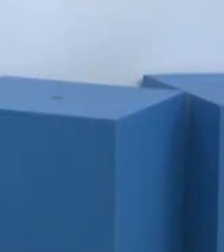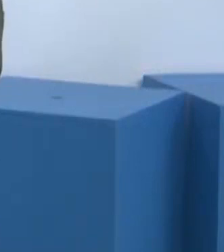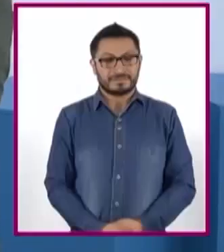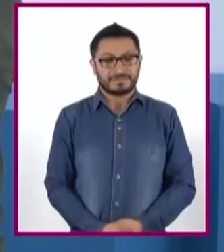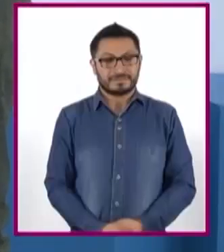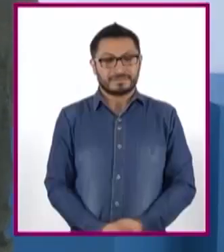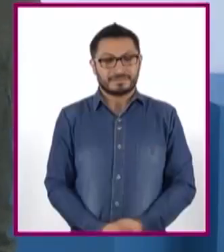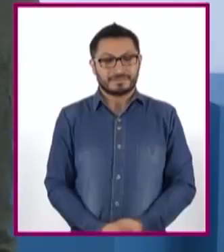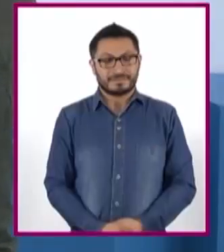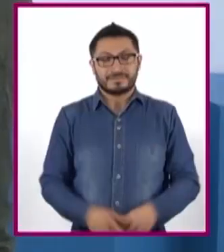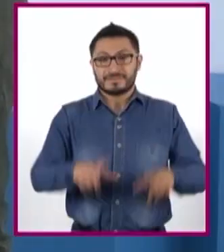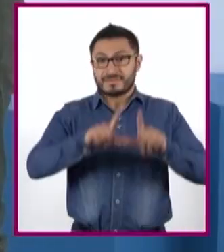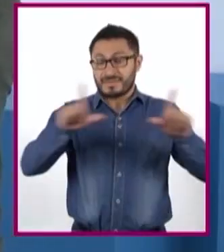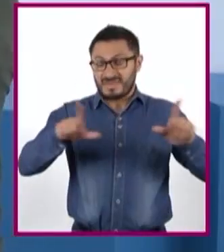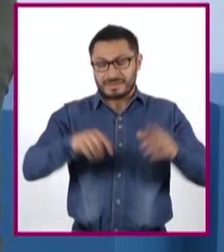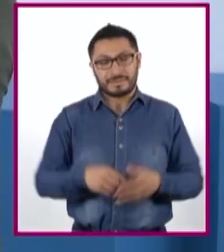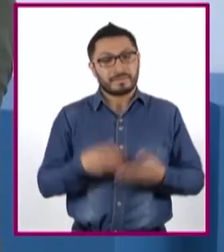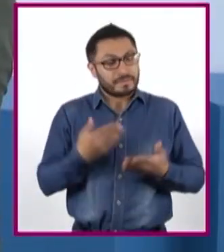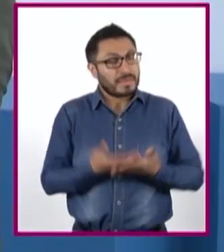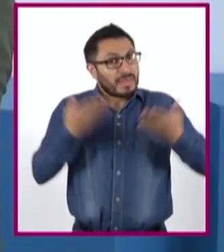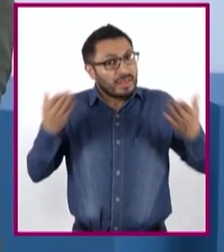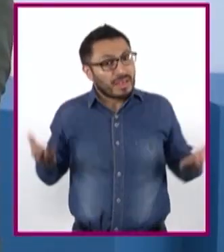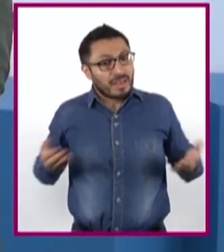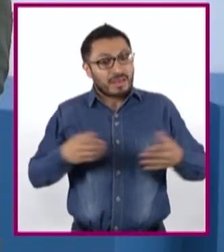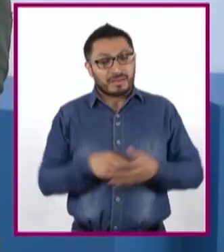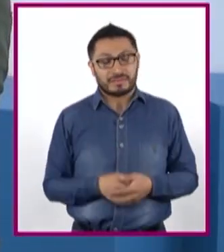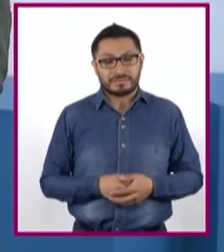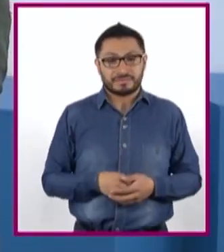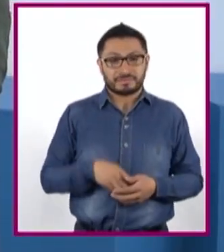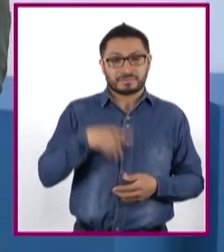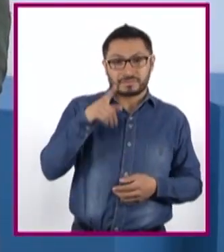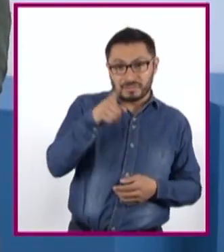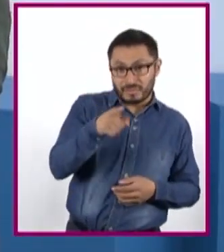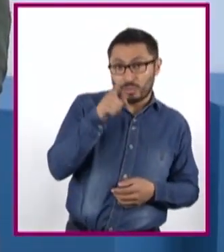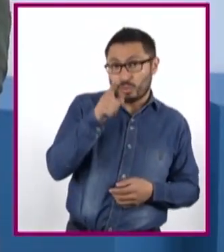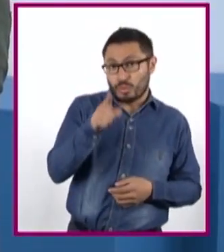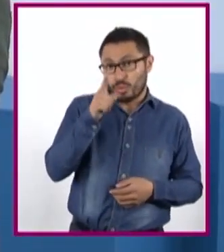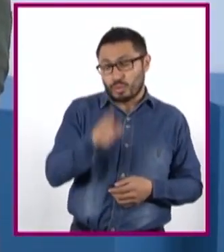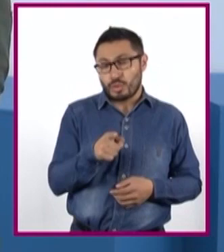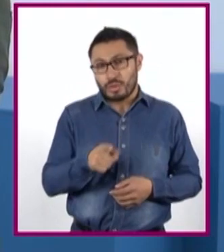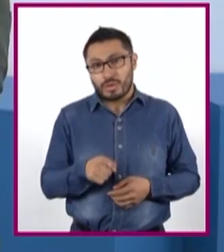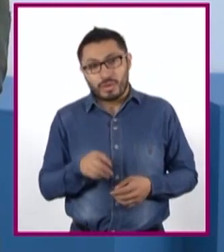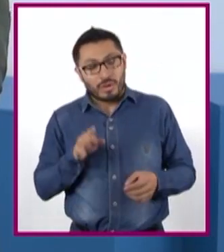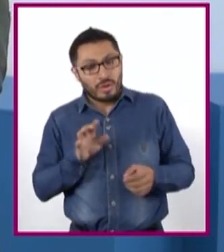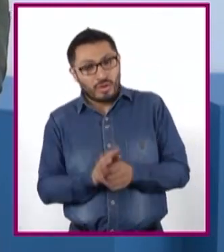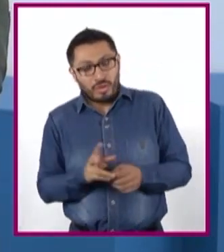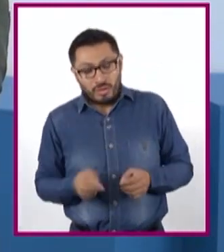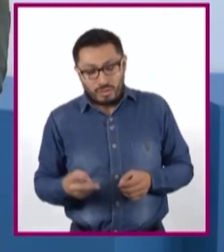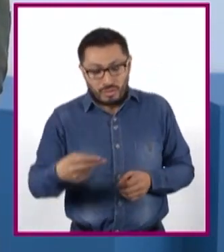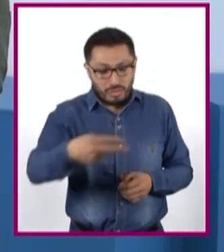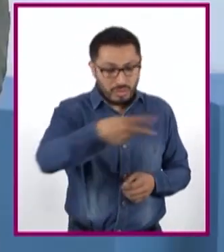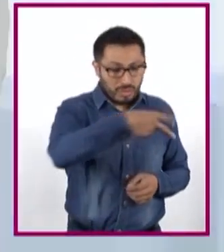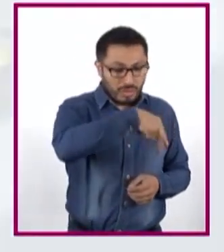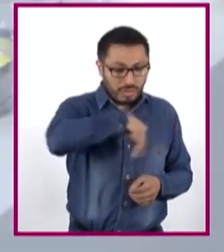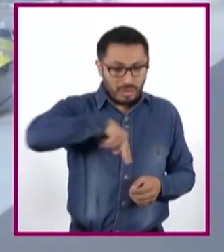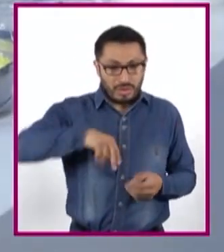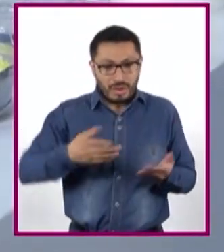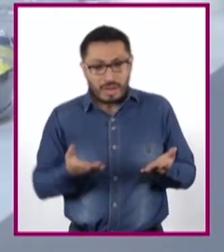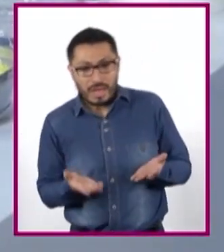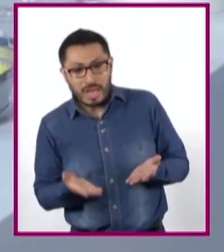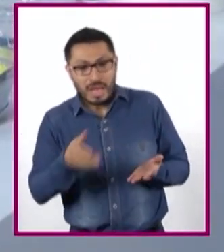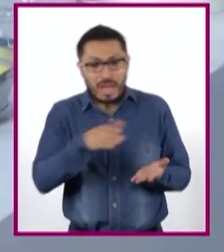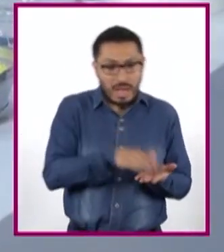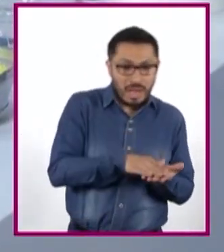Listo. Después de ello, tienes que tomar la parte que recortaste y doblarla a la mitad